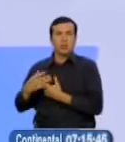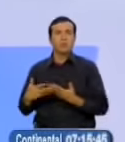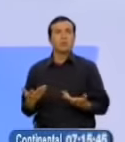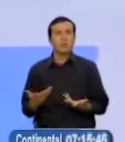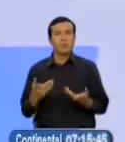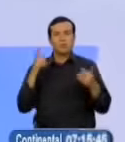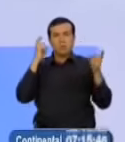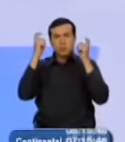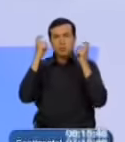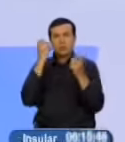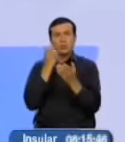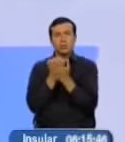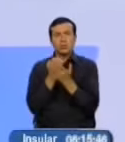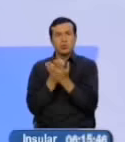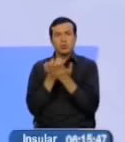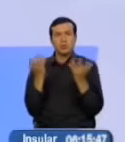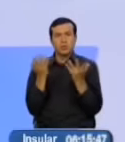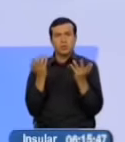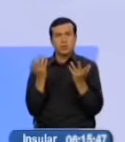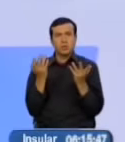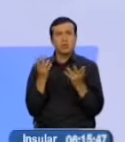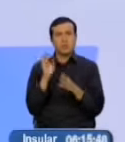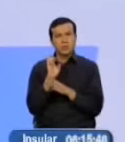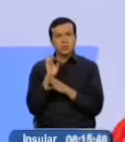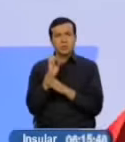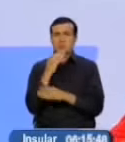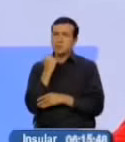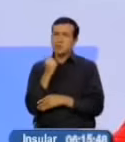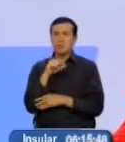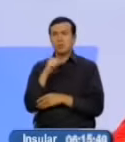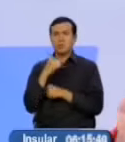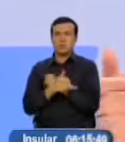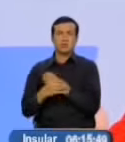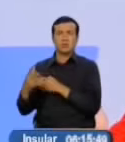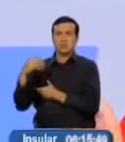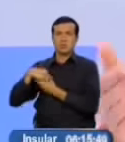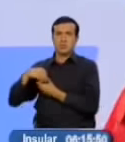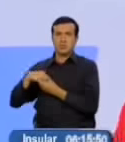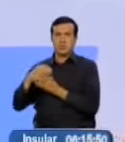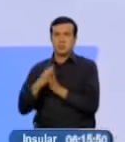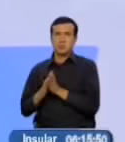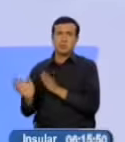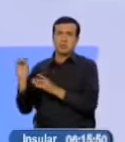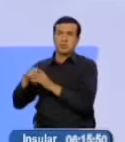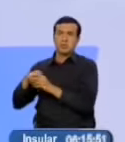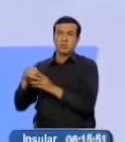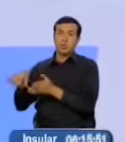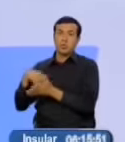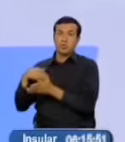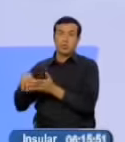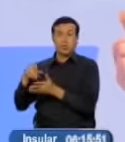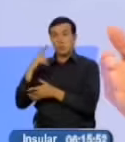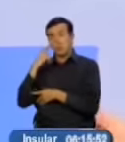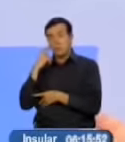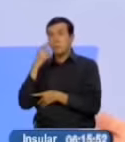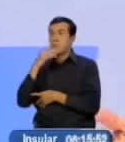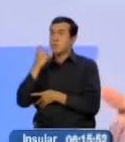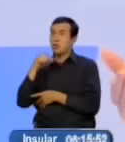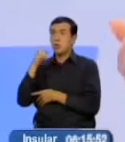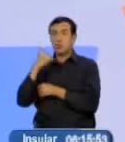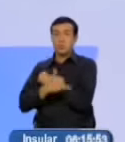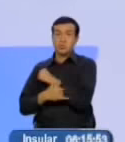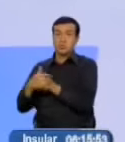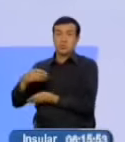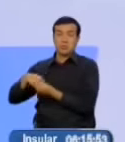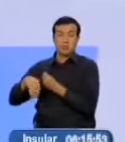estamos manejando la economía, que los ecuatorianos prefieren guardar su dinero en otro lugar porque tienen dudas del sistema, que prefieren invertir en otro lugar